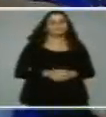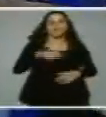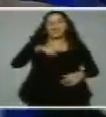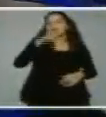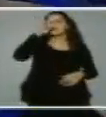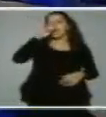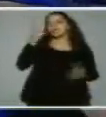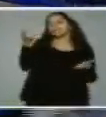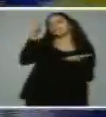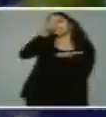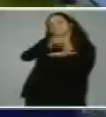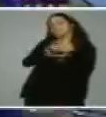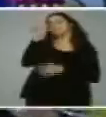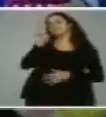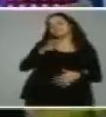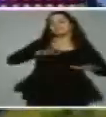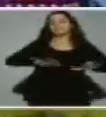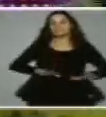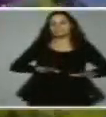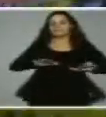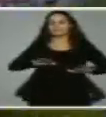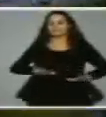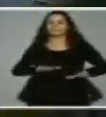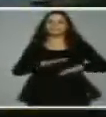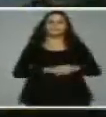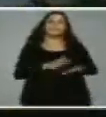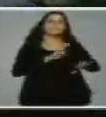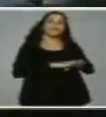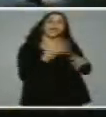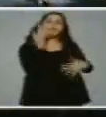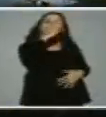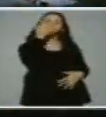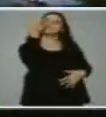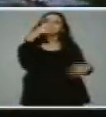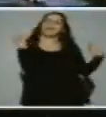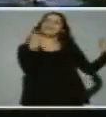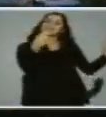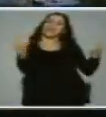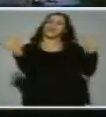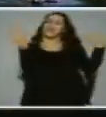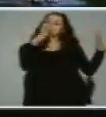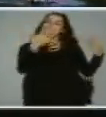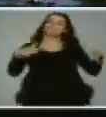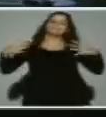ño más aquí alerando El